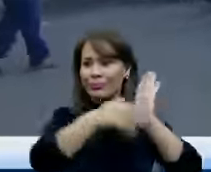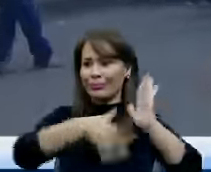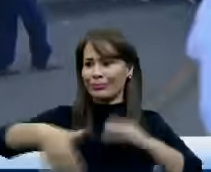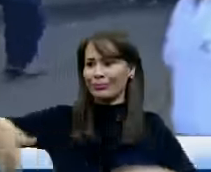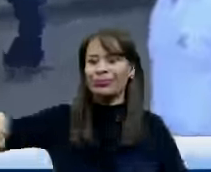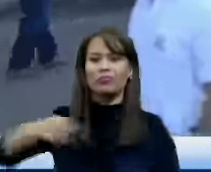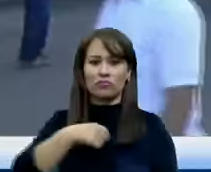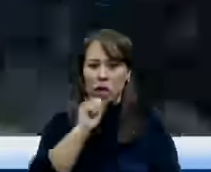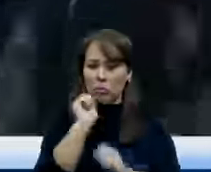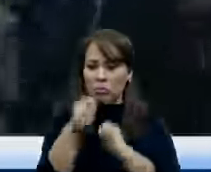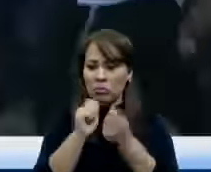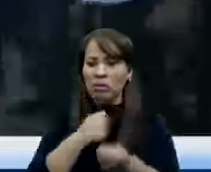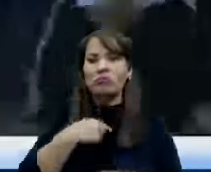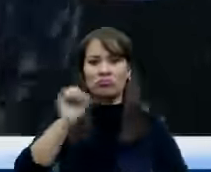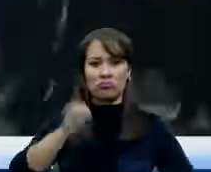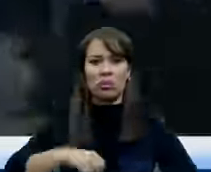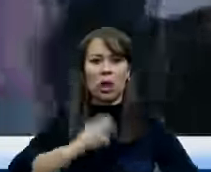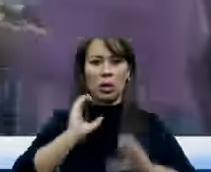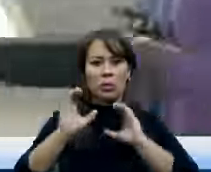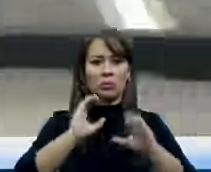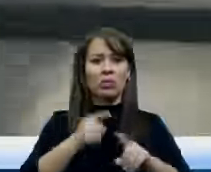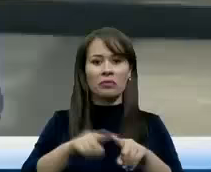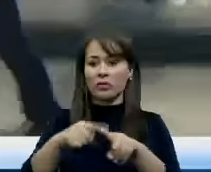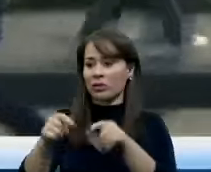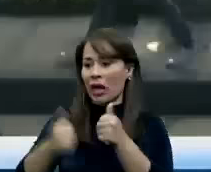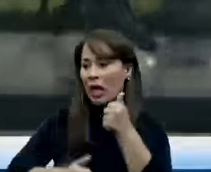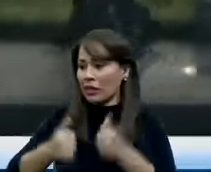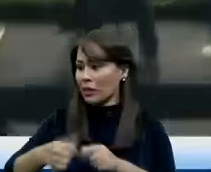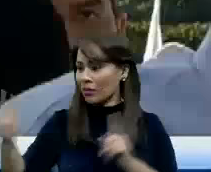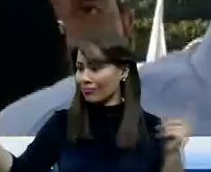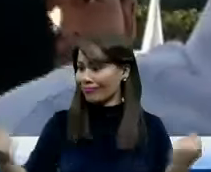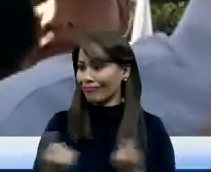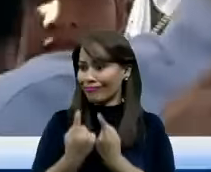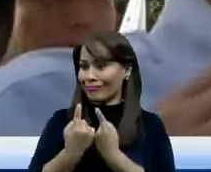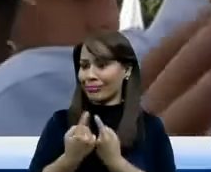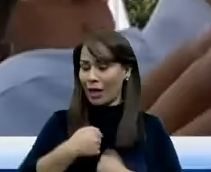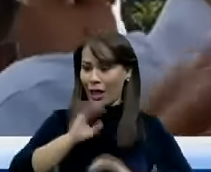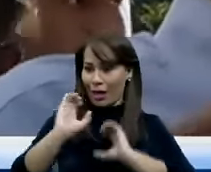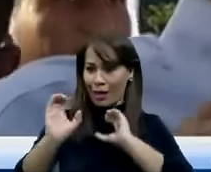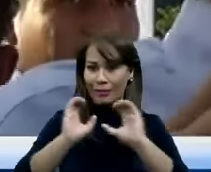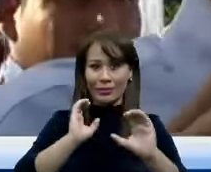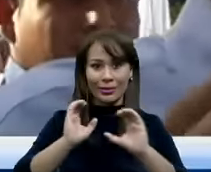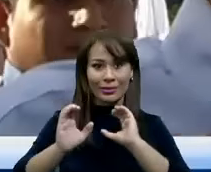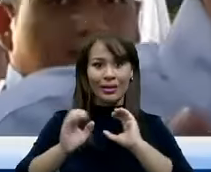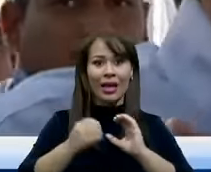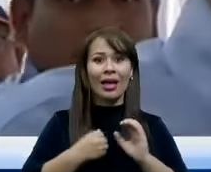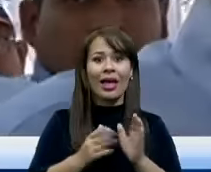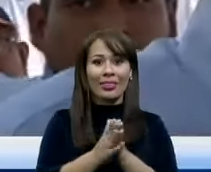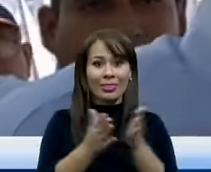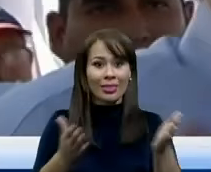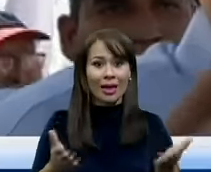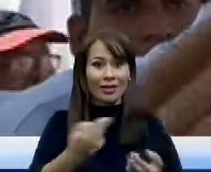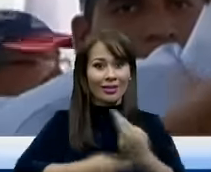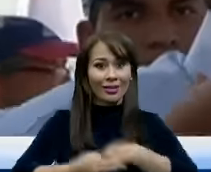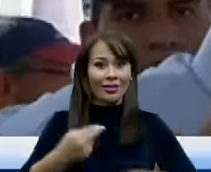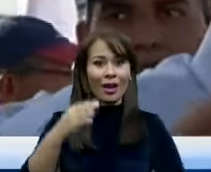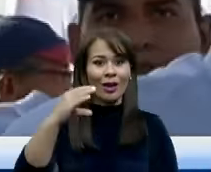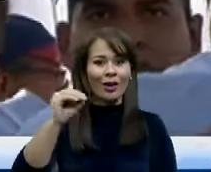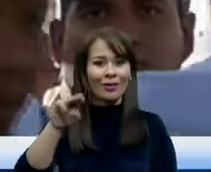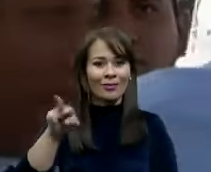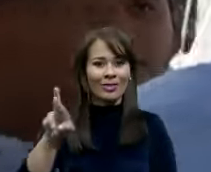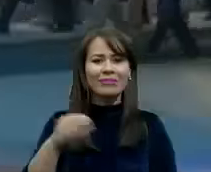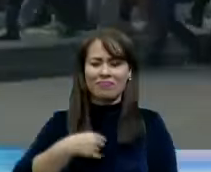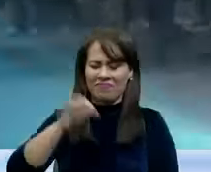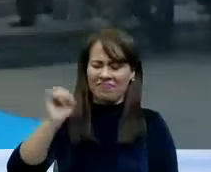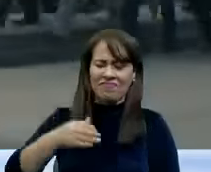aseguró estar listo para el conversatorio entre candidatos presidenciales. Para el conversatorio del diario El Comercio. Así que